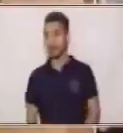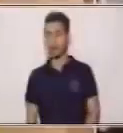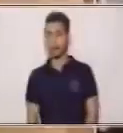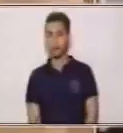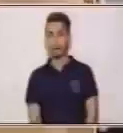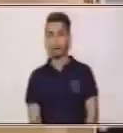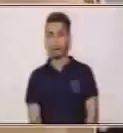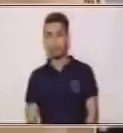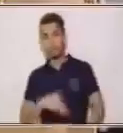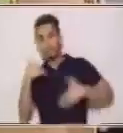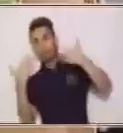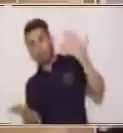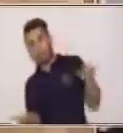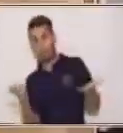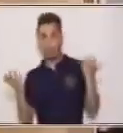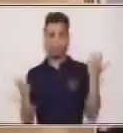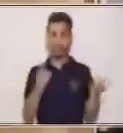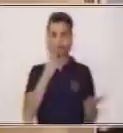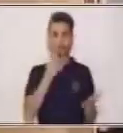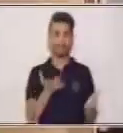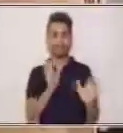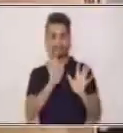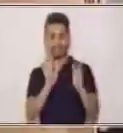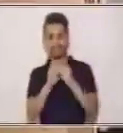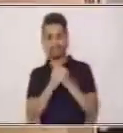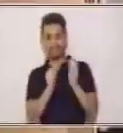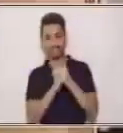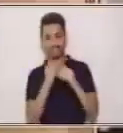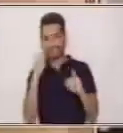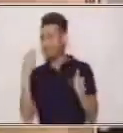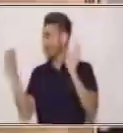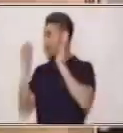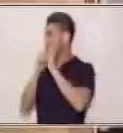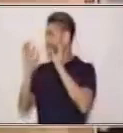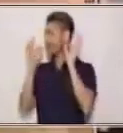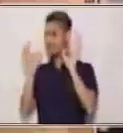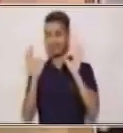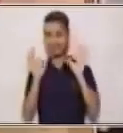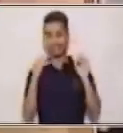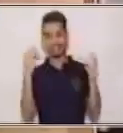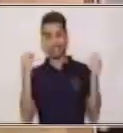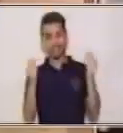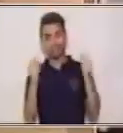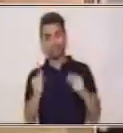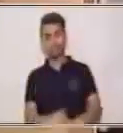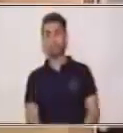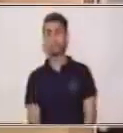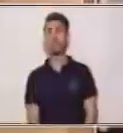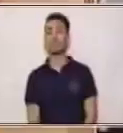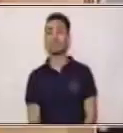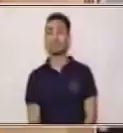Aquí ya se me está cayendo todo, pero no te preocupes porque aquí lo vamos a solucionar rápido.